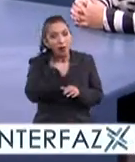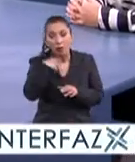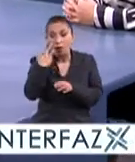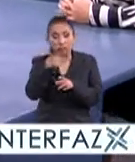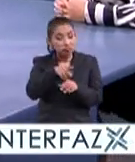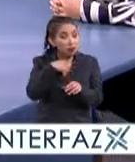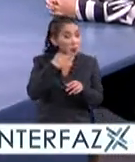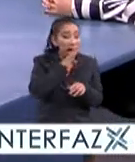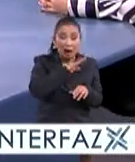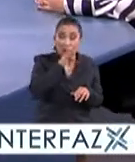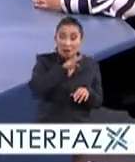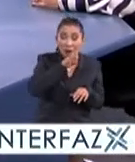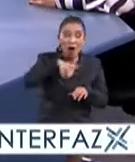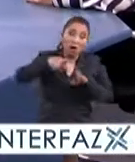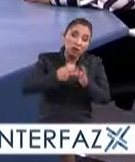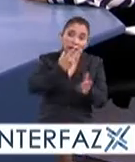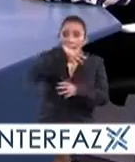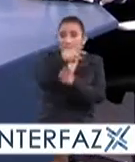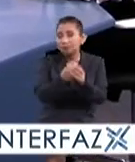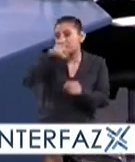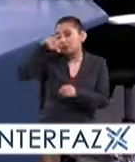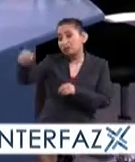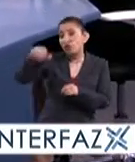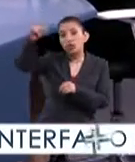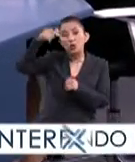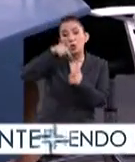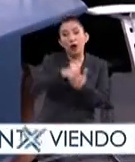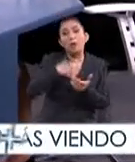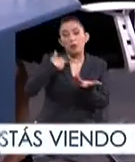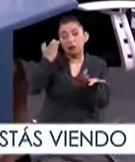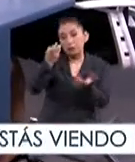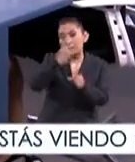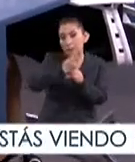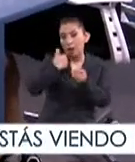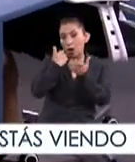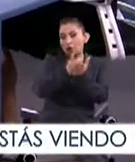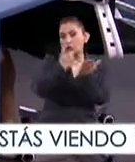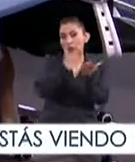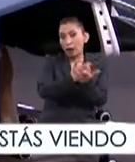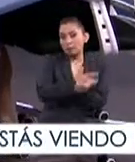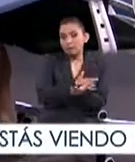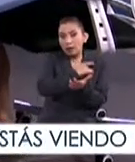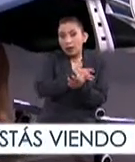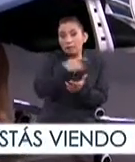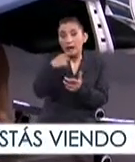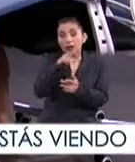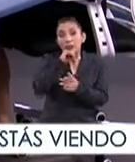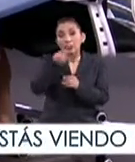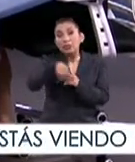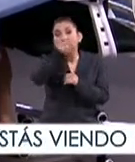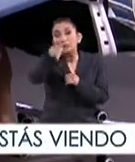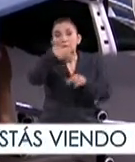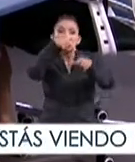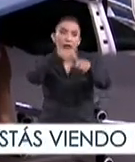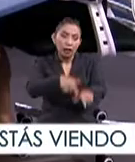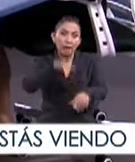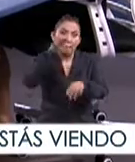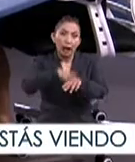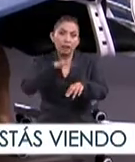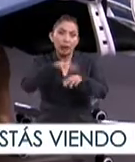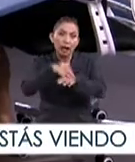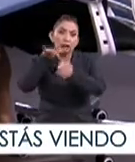nuevo. Entonces es muy importante no solo la asistencia humanitaria en una primera fase, pero también es importante darle de